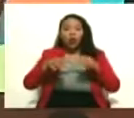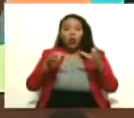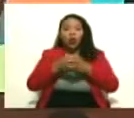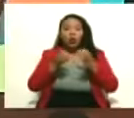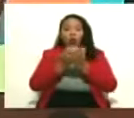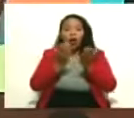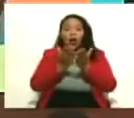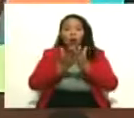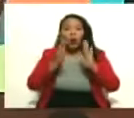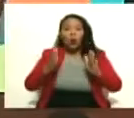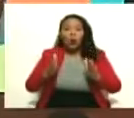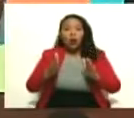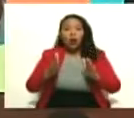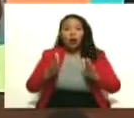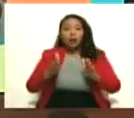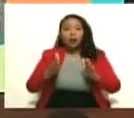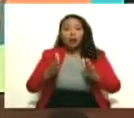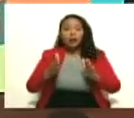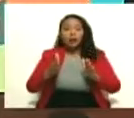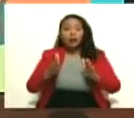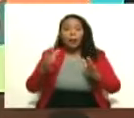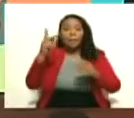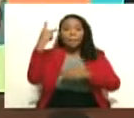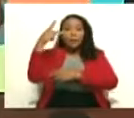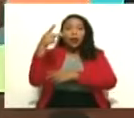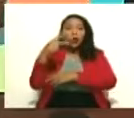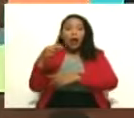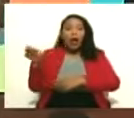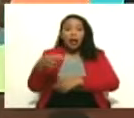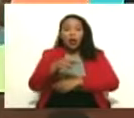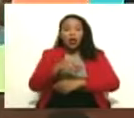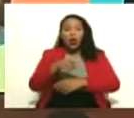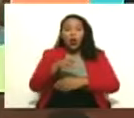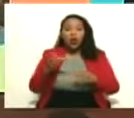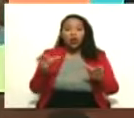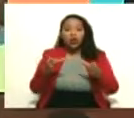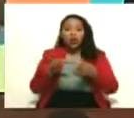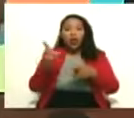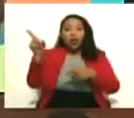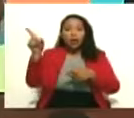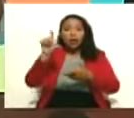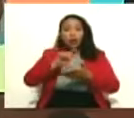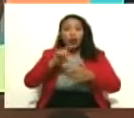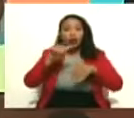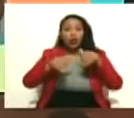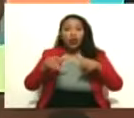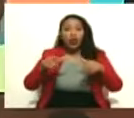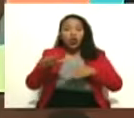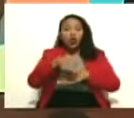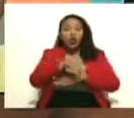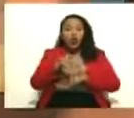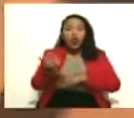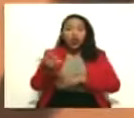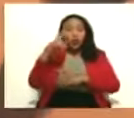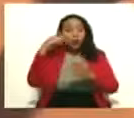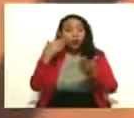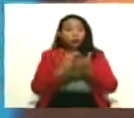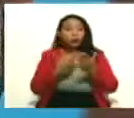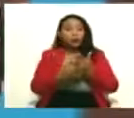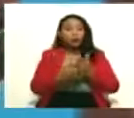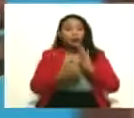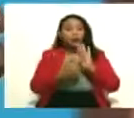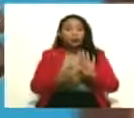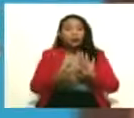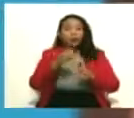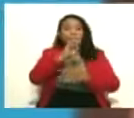escolar Rafael Arévalo González en la parroquia Río Chico. Ese es mi centro de votación. Así que todas y todos, chequear a través